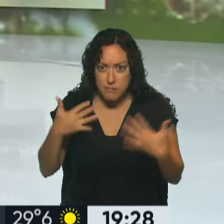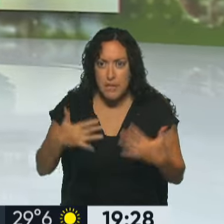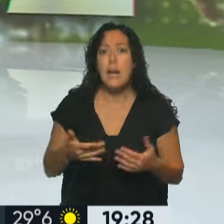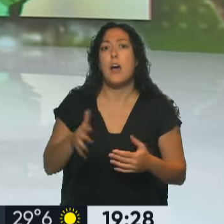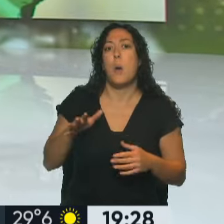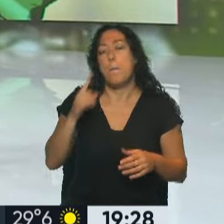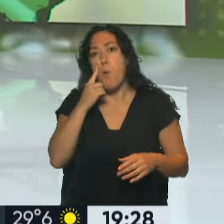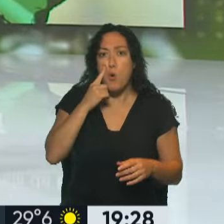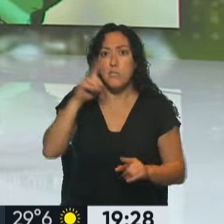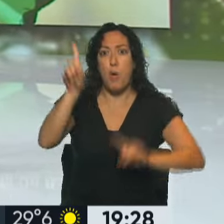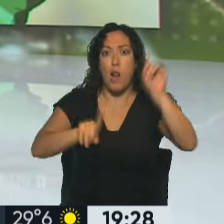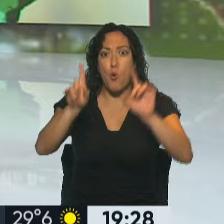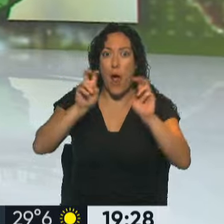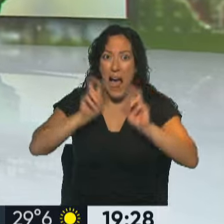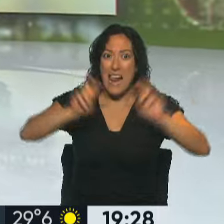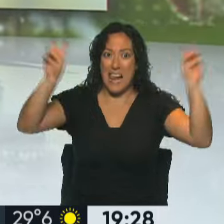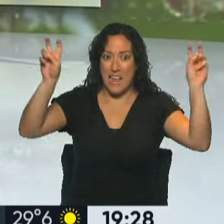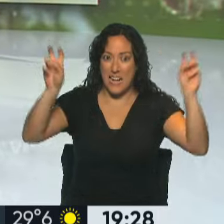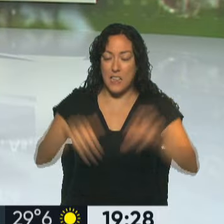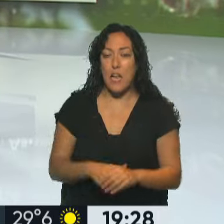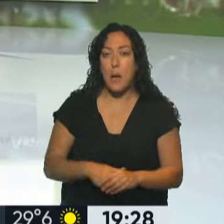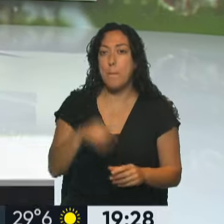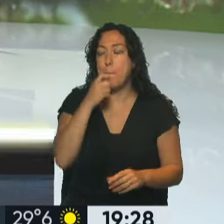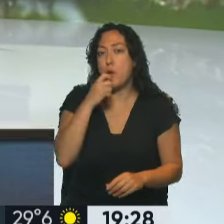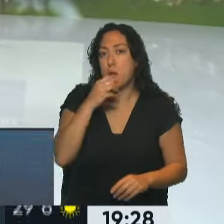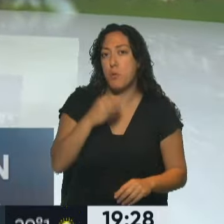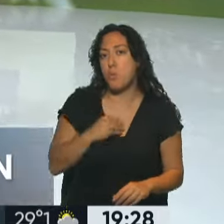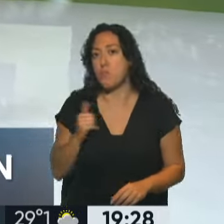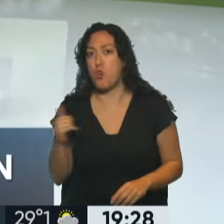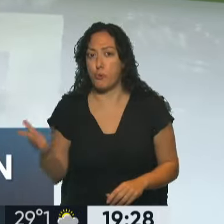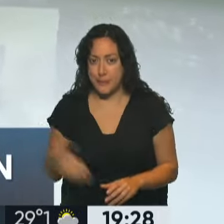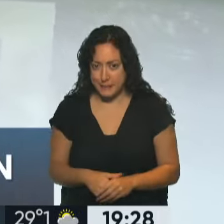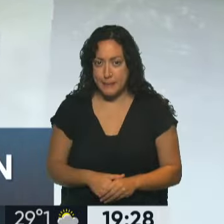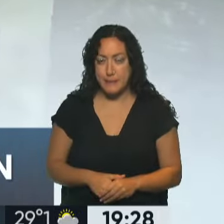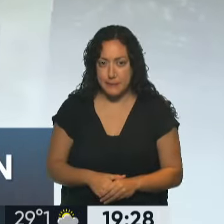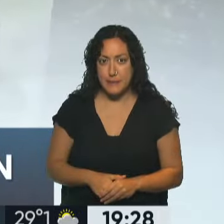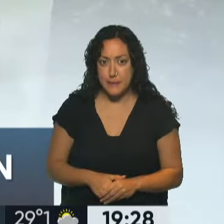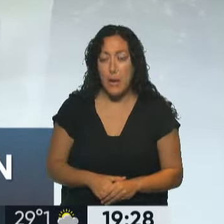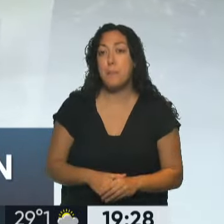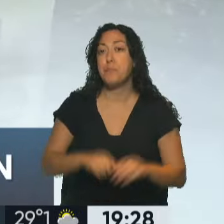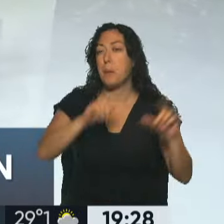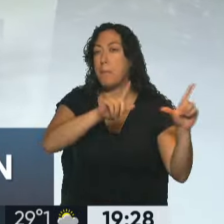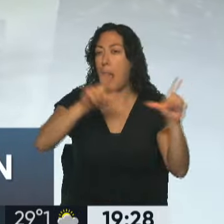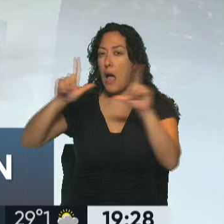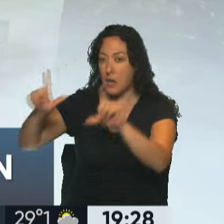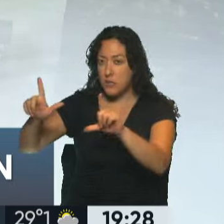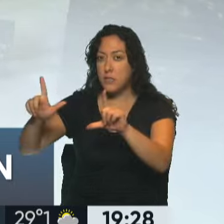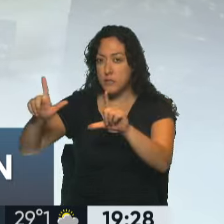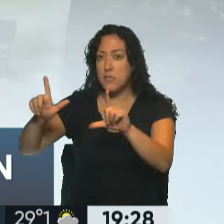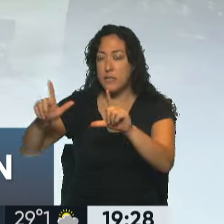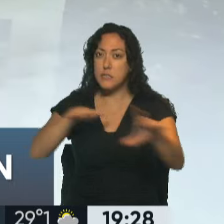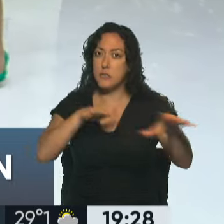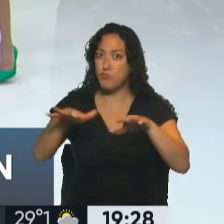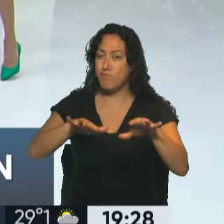algunos municipios son varios los municipios por ejemplo de provincia de Buenos Aires pero vamos a repasar en estas pequeñas plaquitas para dimensionar el cuadro de